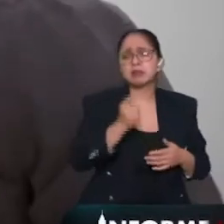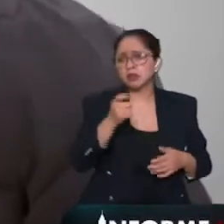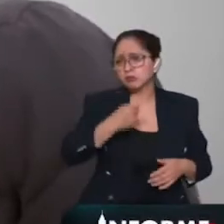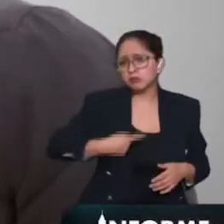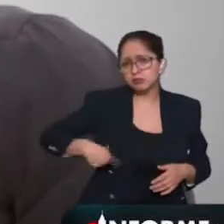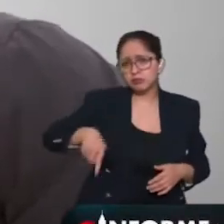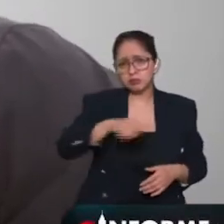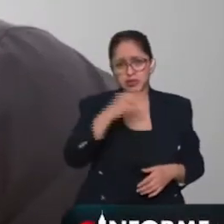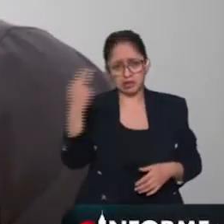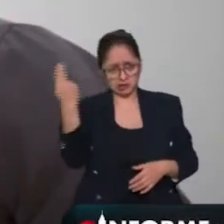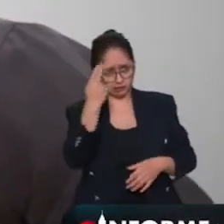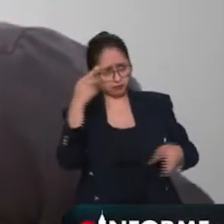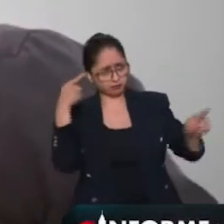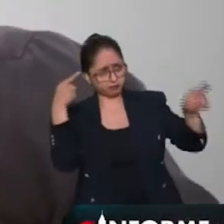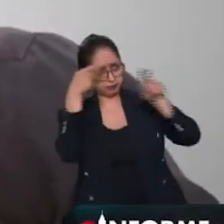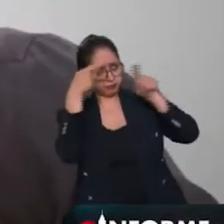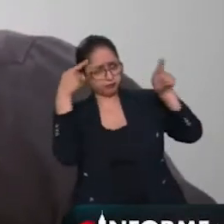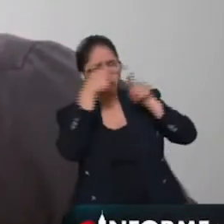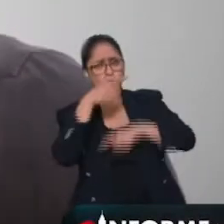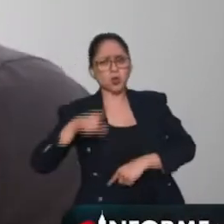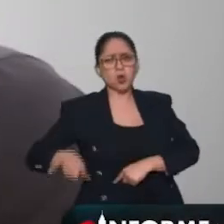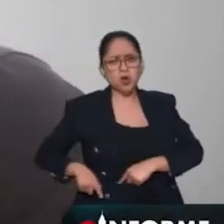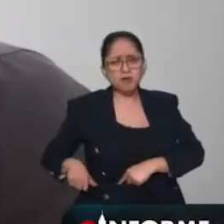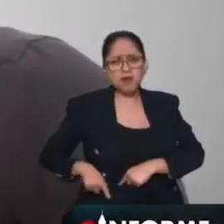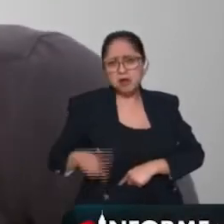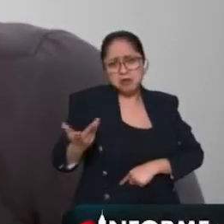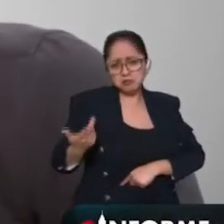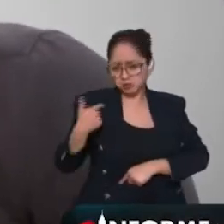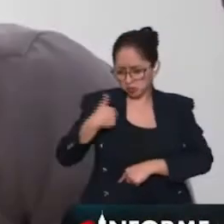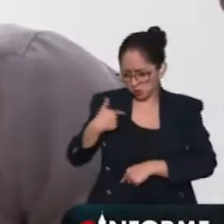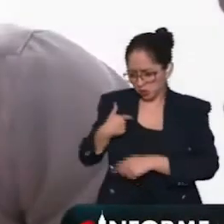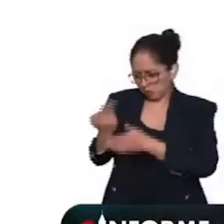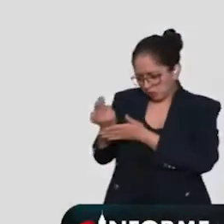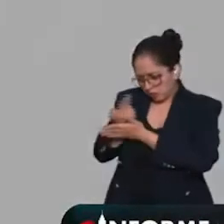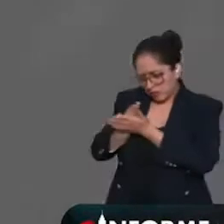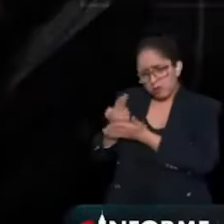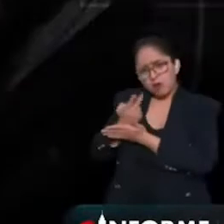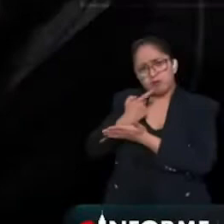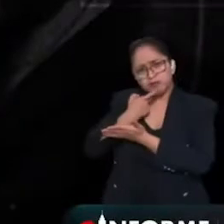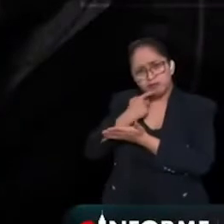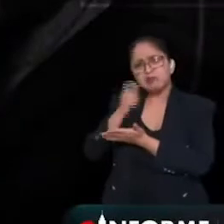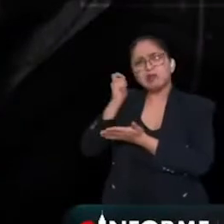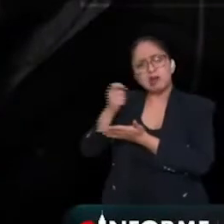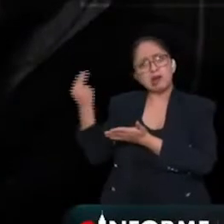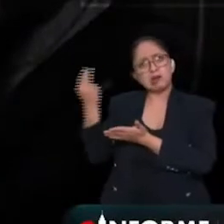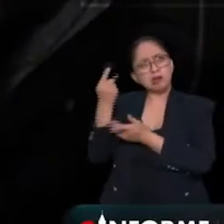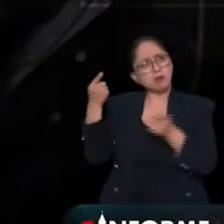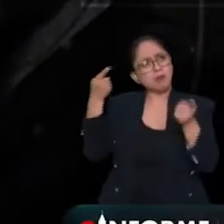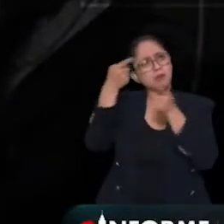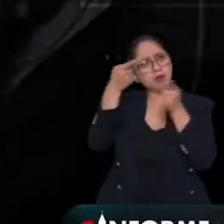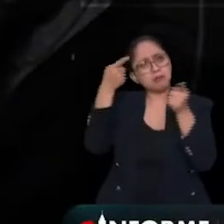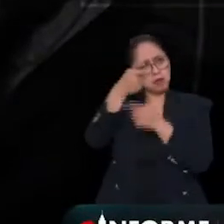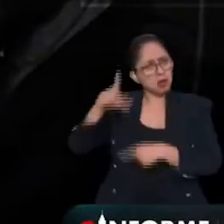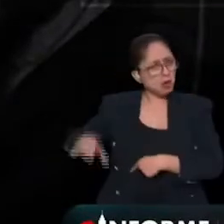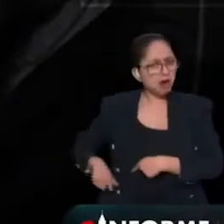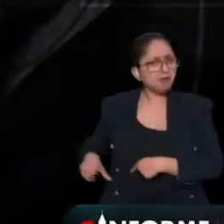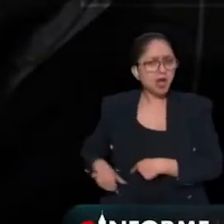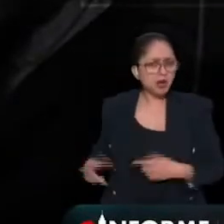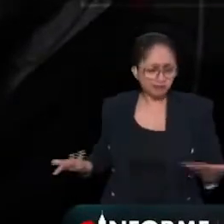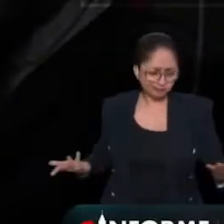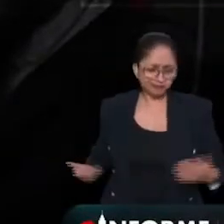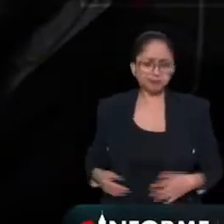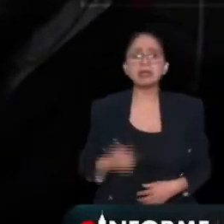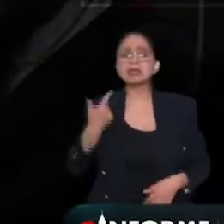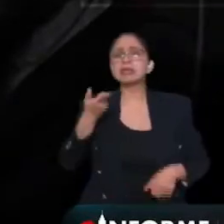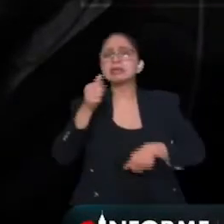estar atacando al gobierno porque el trabajo de un caricaturista es atacar o criticar al gobierno. A cada rato yo veo que me salen con la mamada